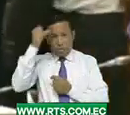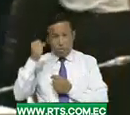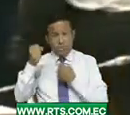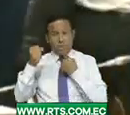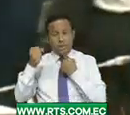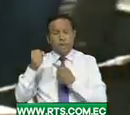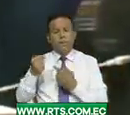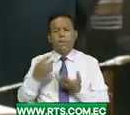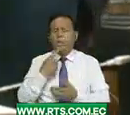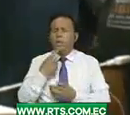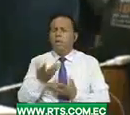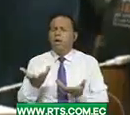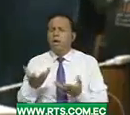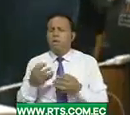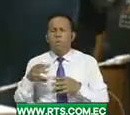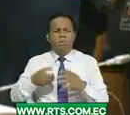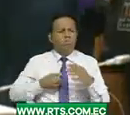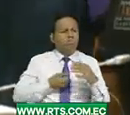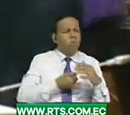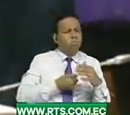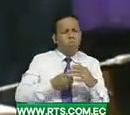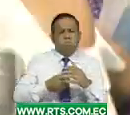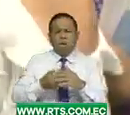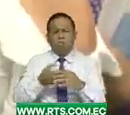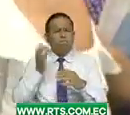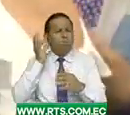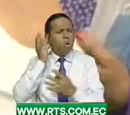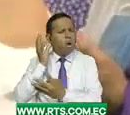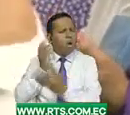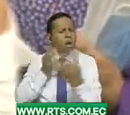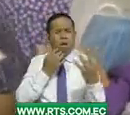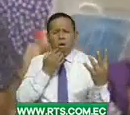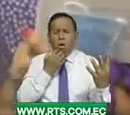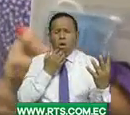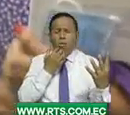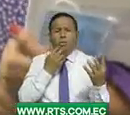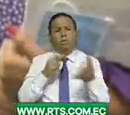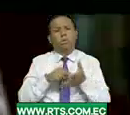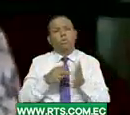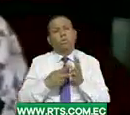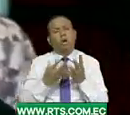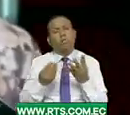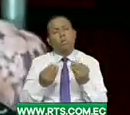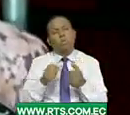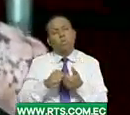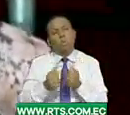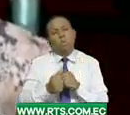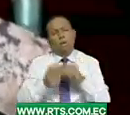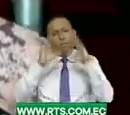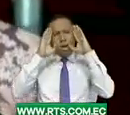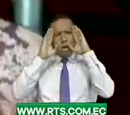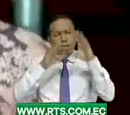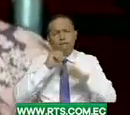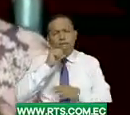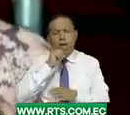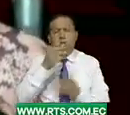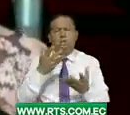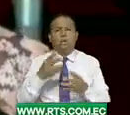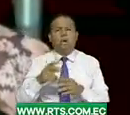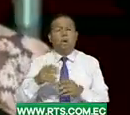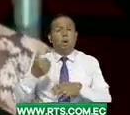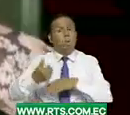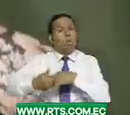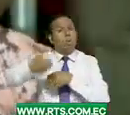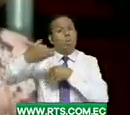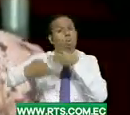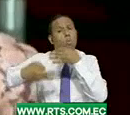femicidio se habla de un sinnúmero de problemas que no están siendo atendidos. Hay muchos problemas de impunidad. ¿Qué está pasando con las familias?